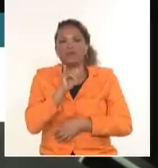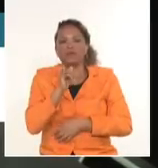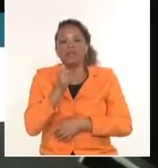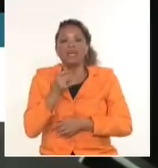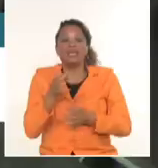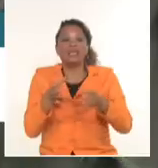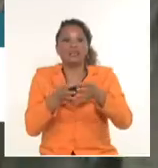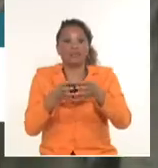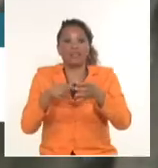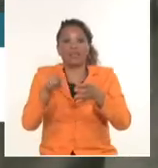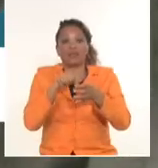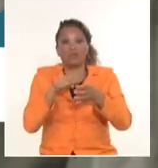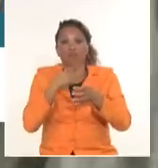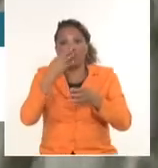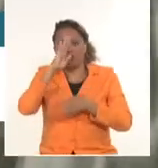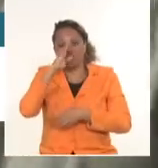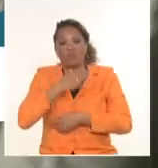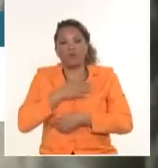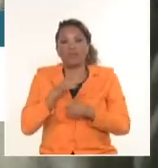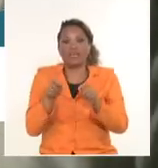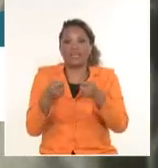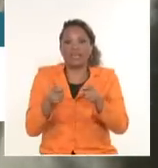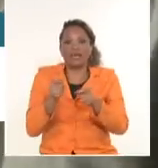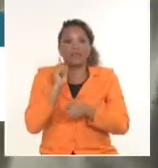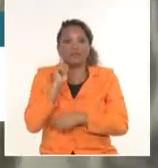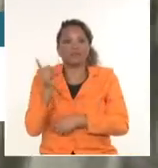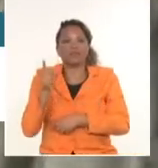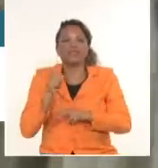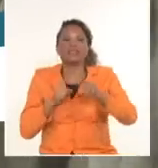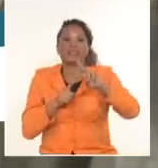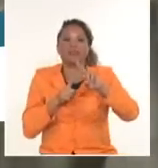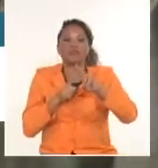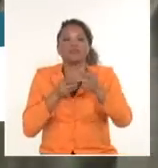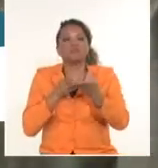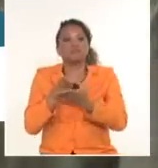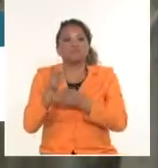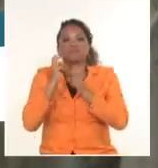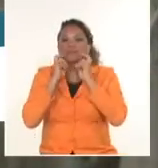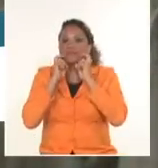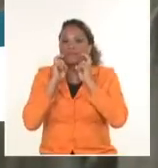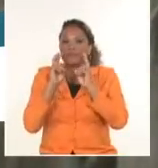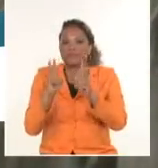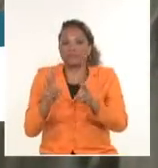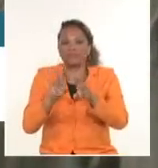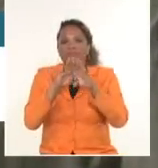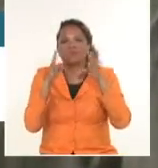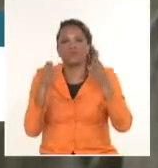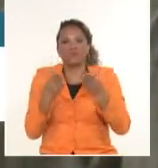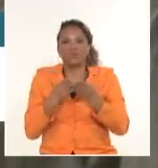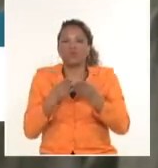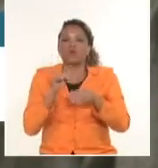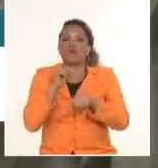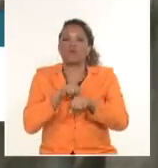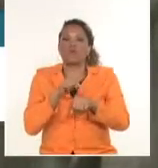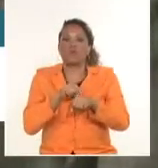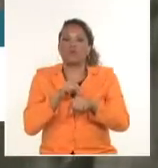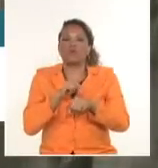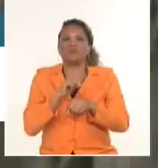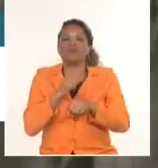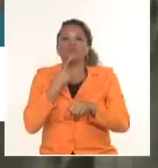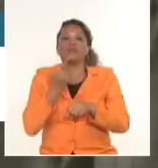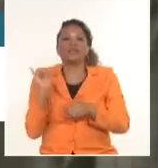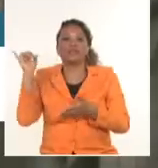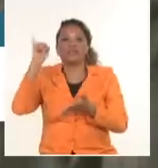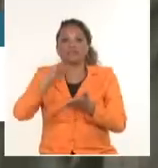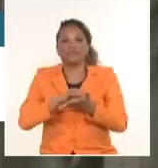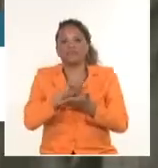sistema de medios de la radio y la televisión, siguiendo en vivo, en directo, todo lo que acontece en el Aeropuerto Internacional